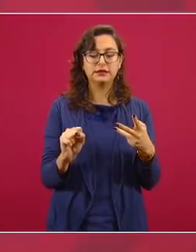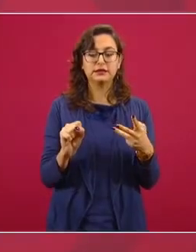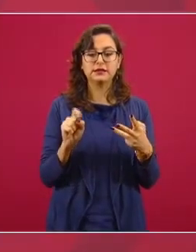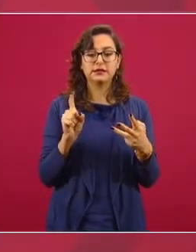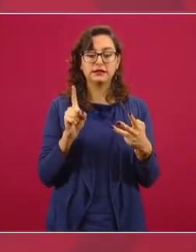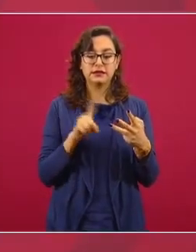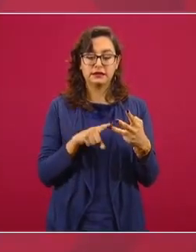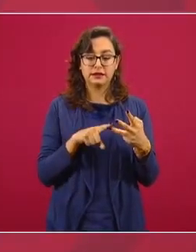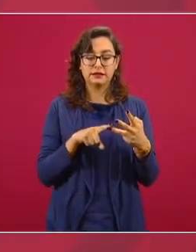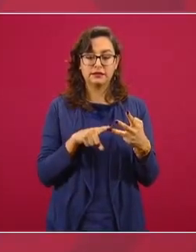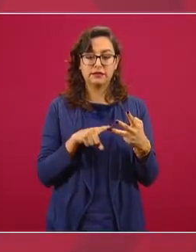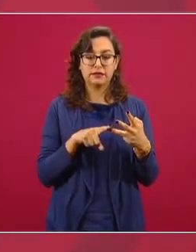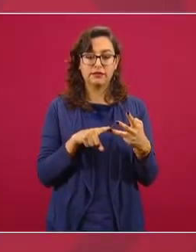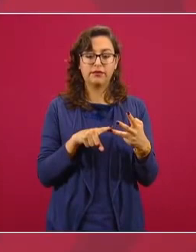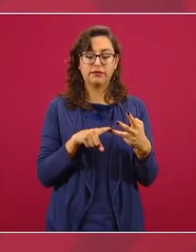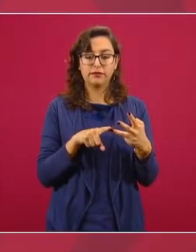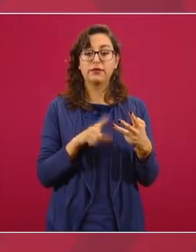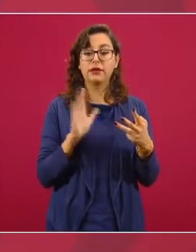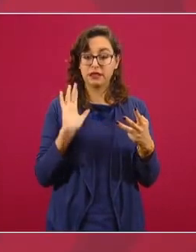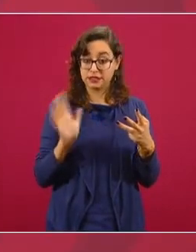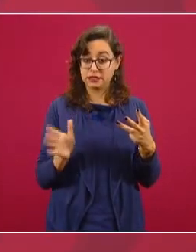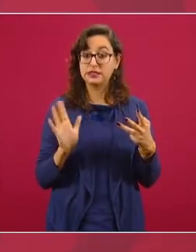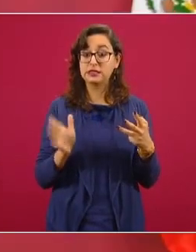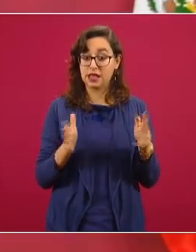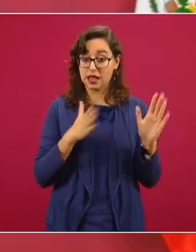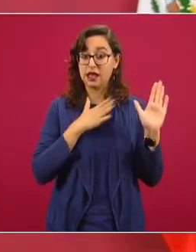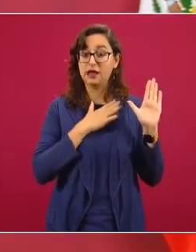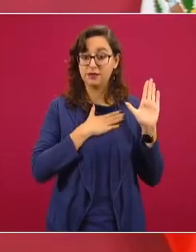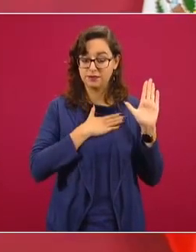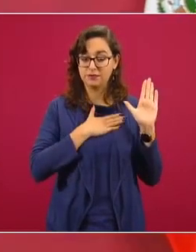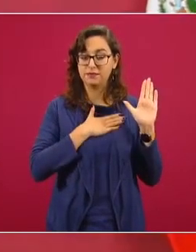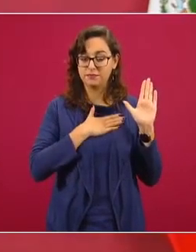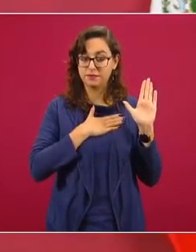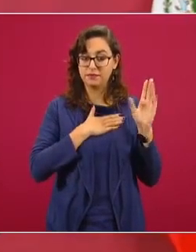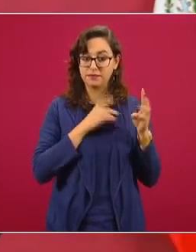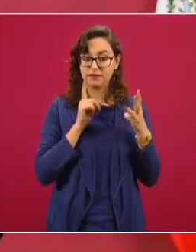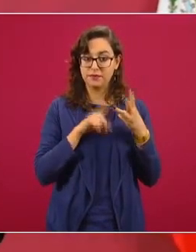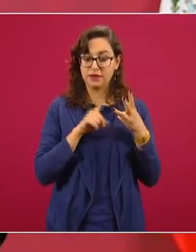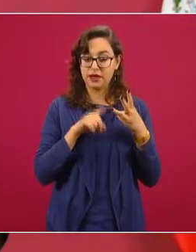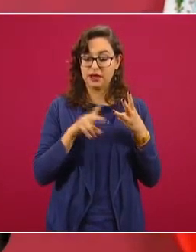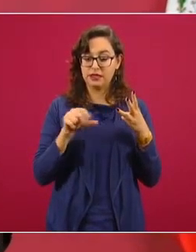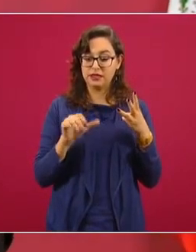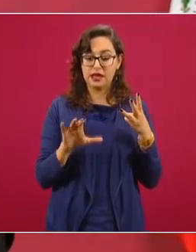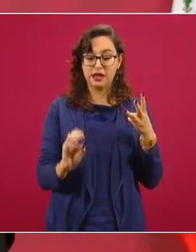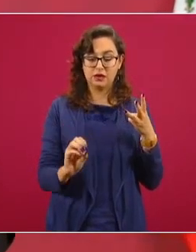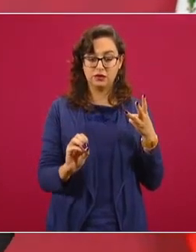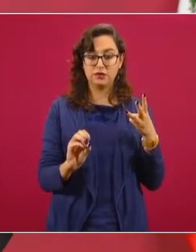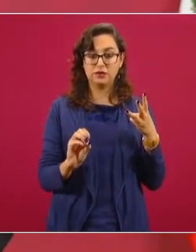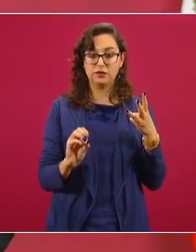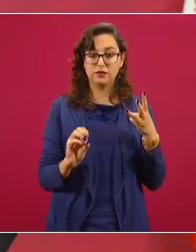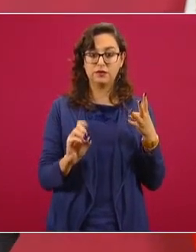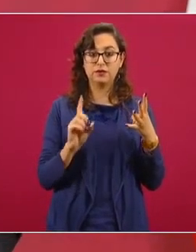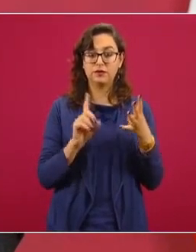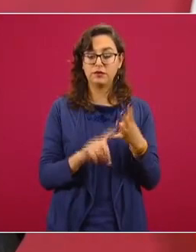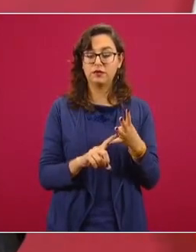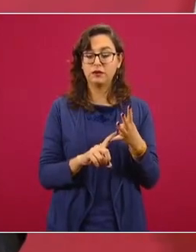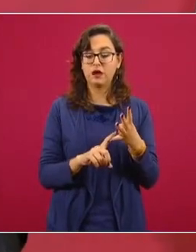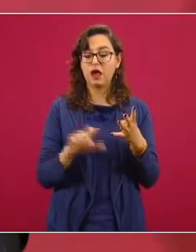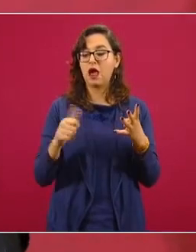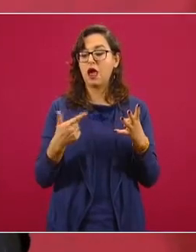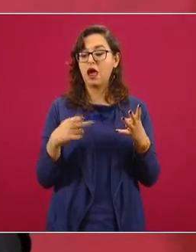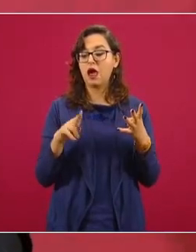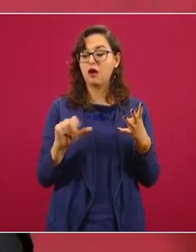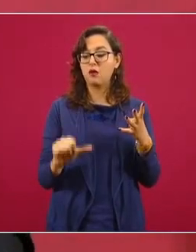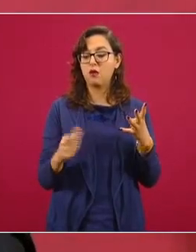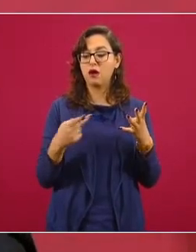Ahora ya nos comprometimos a trabajar en Naco, en Agua Prieta.